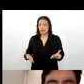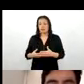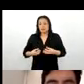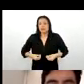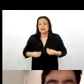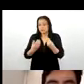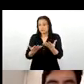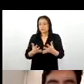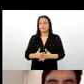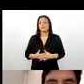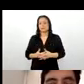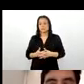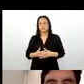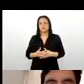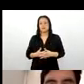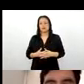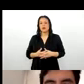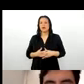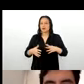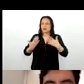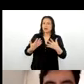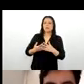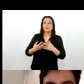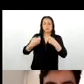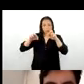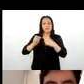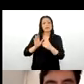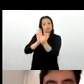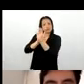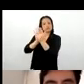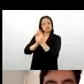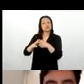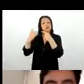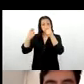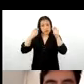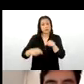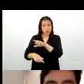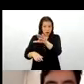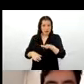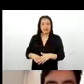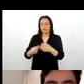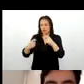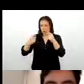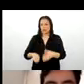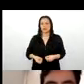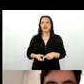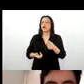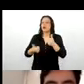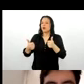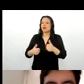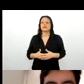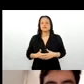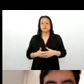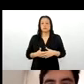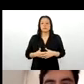la formalización de los servicios turísticos, que lo da un tercero, está la parte de